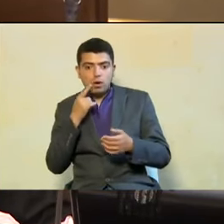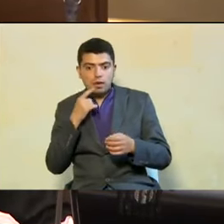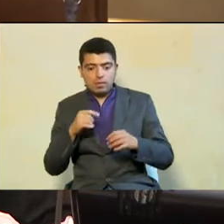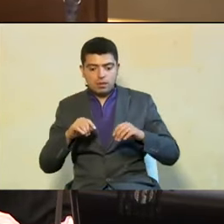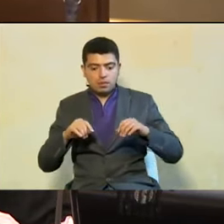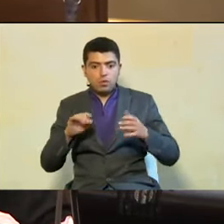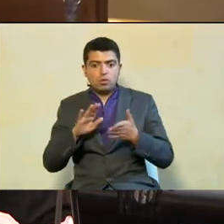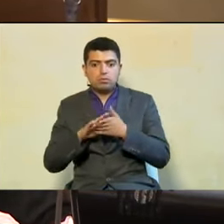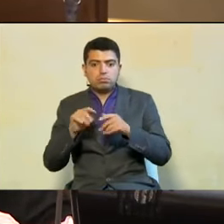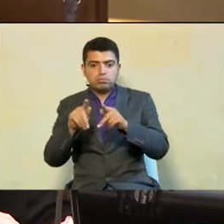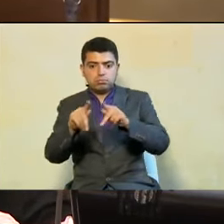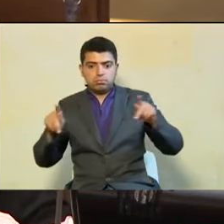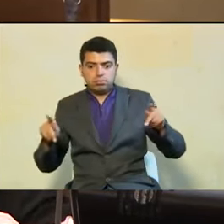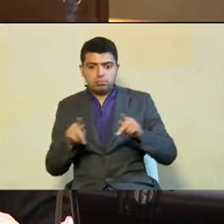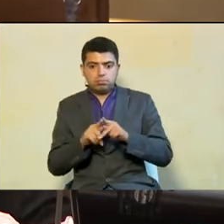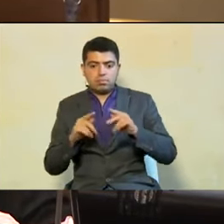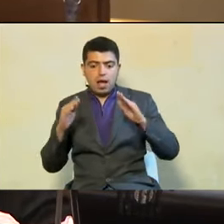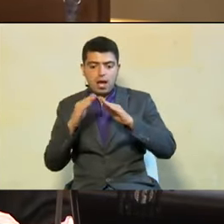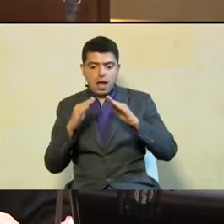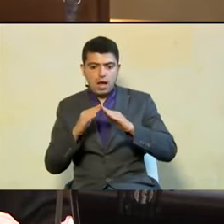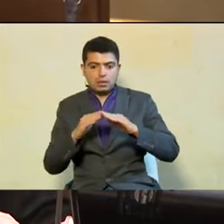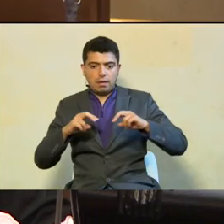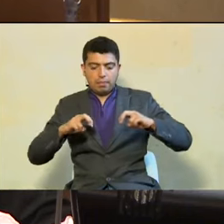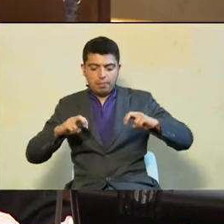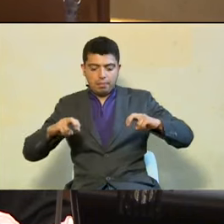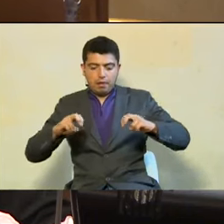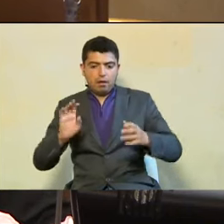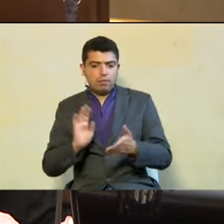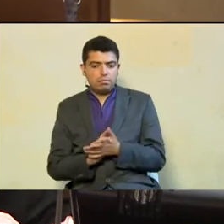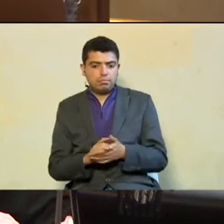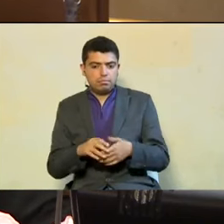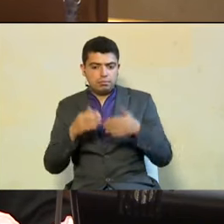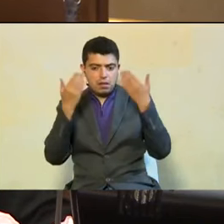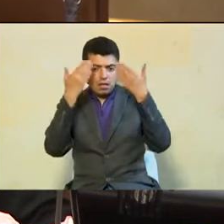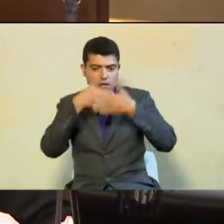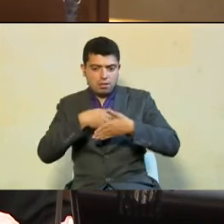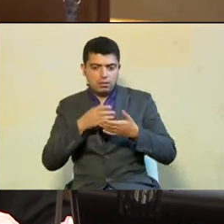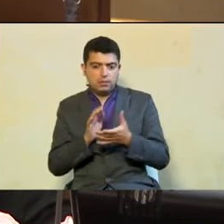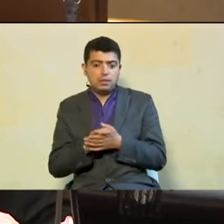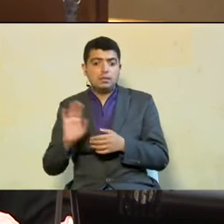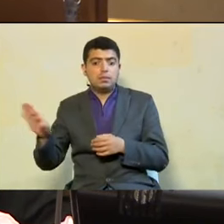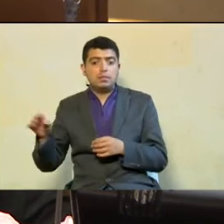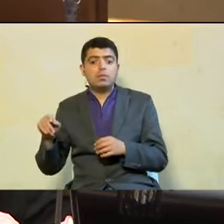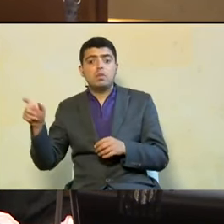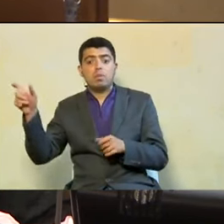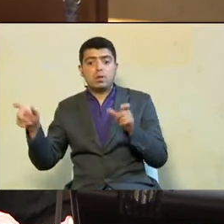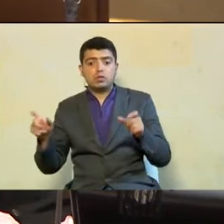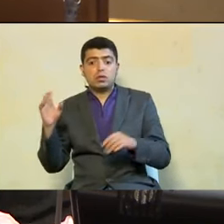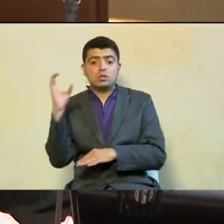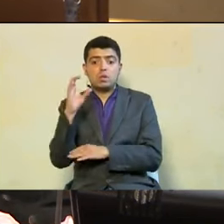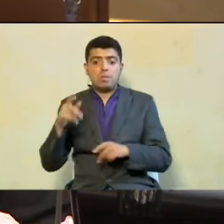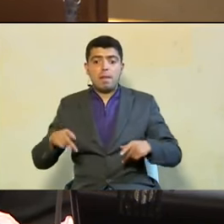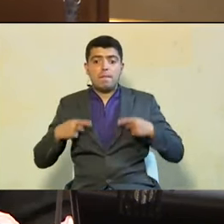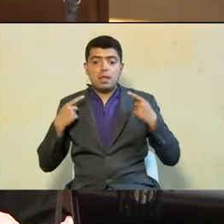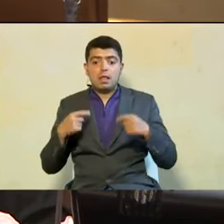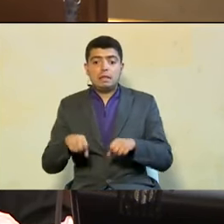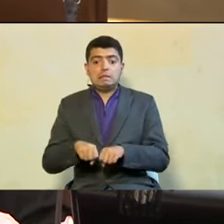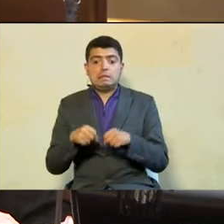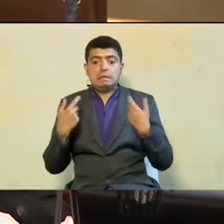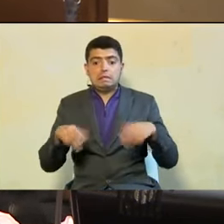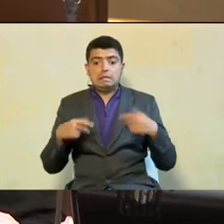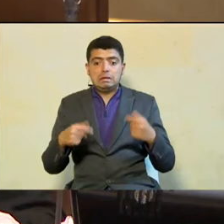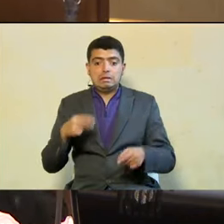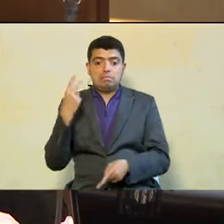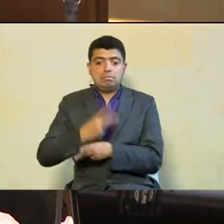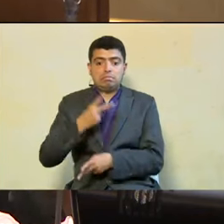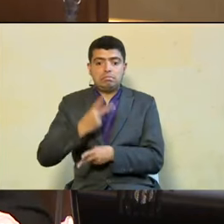casa que terminan comprometiendo la vida de muchísima personas en nuestro país hay que ponerle un límite